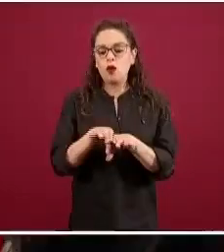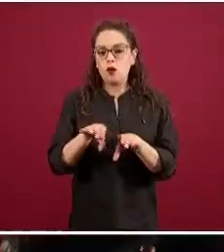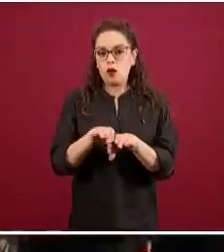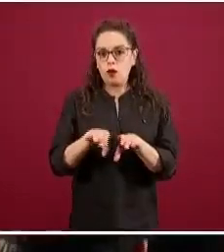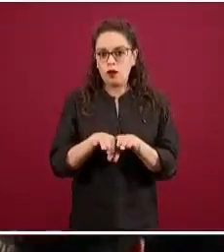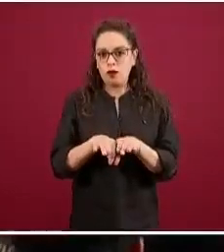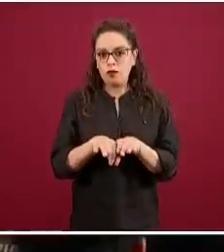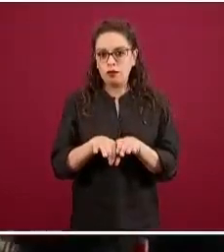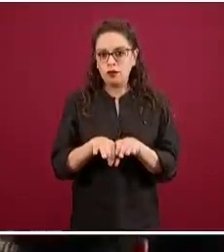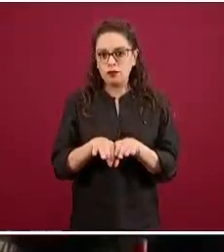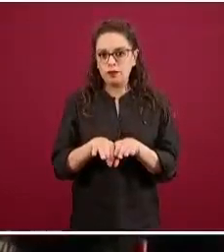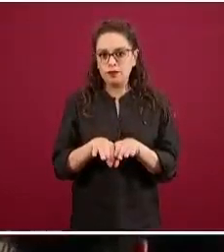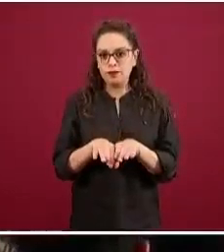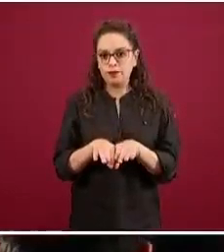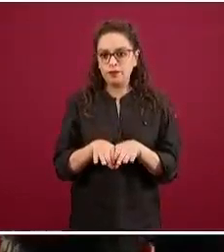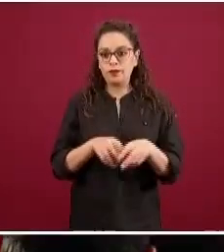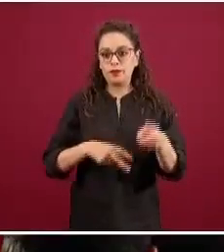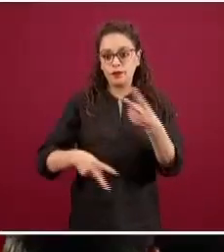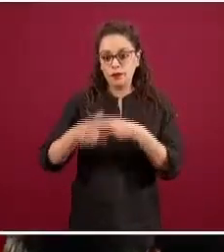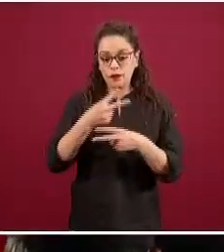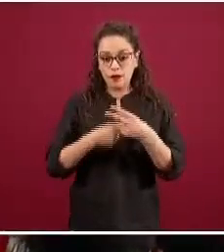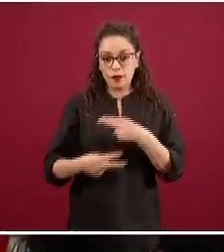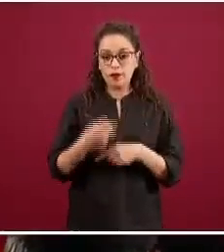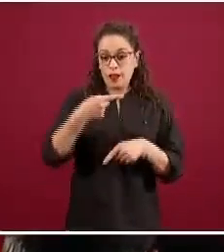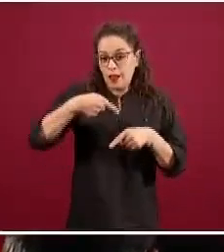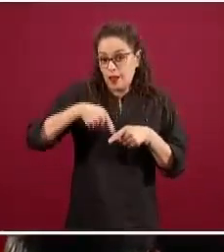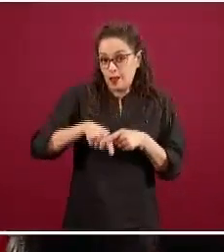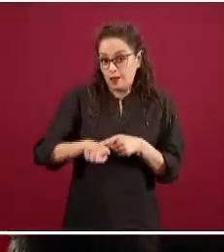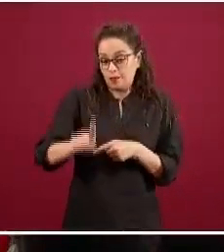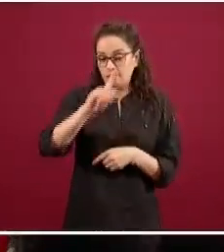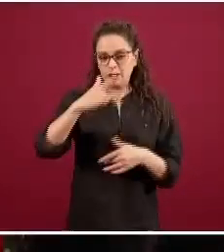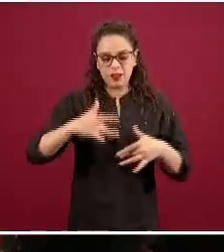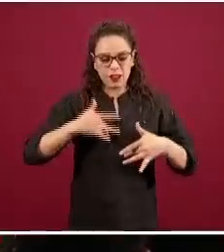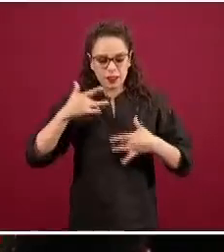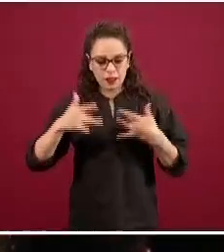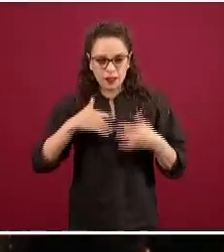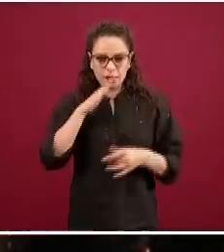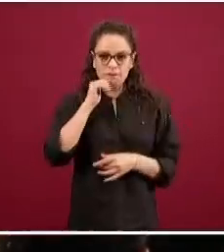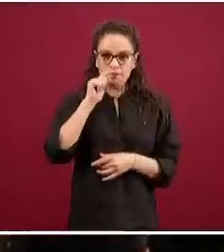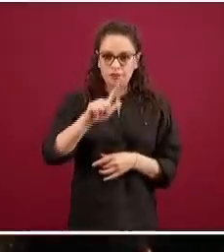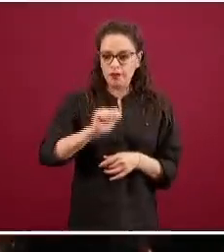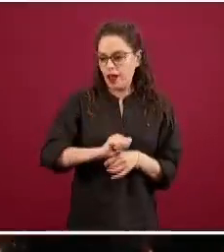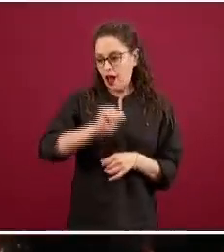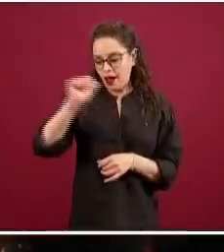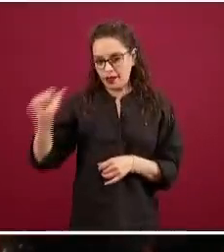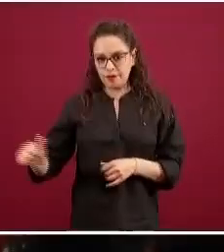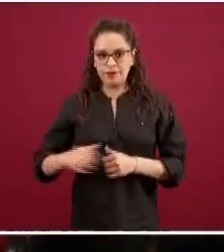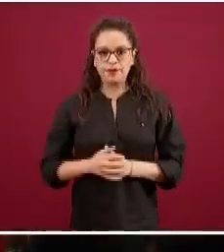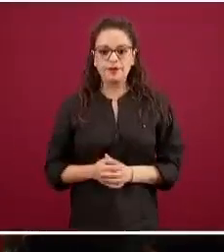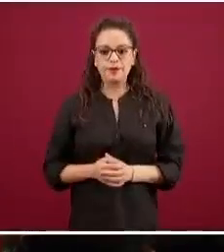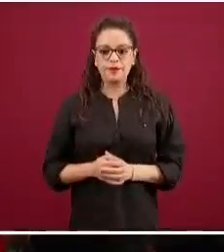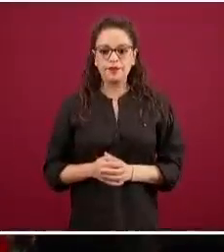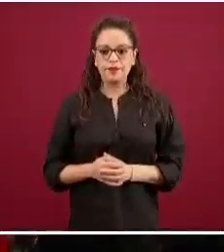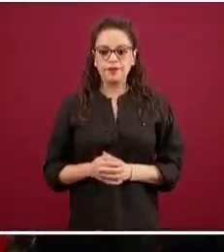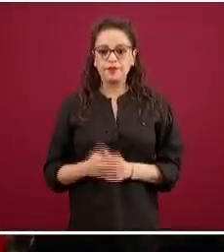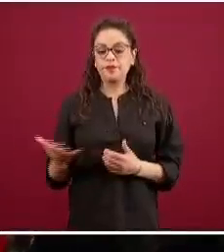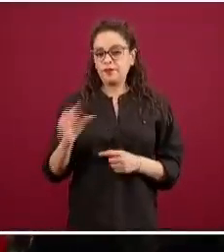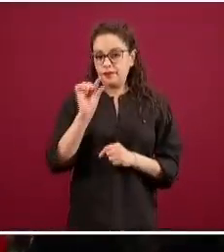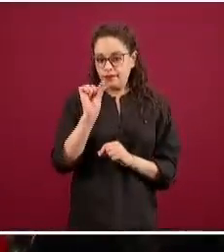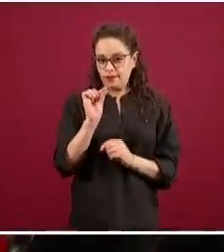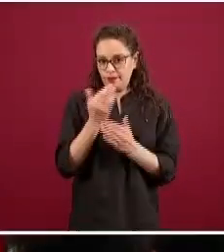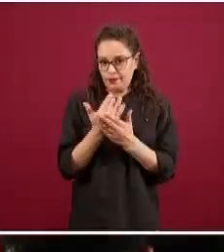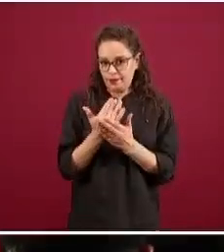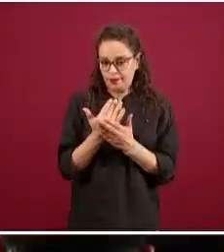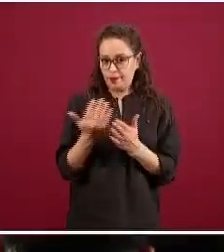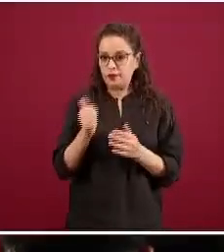en los días de inicio de los síntomas. Veámoslo ahora, no por fecha de inicio de los síntomas. Bueno, espérenme, antes de